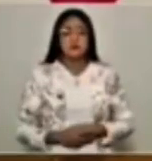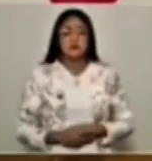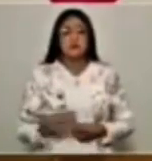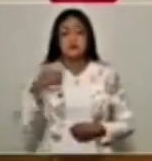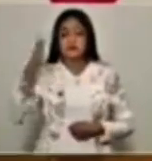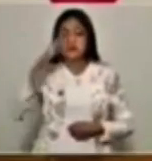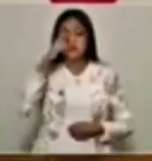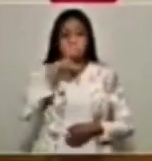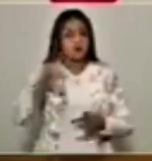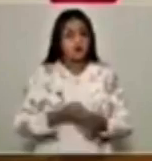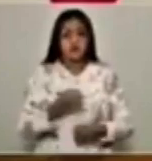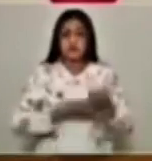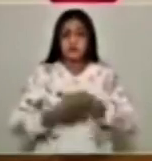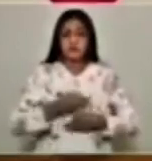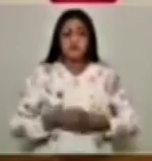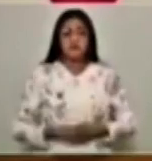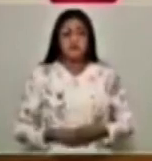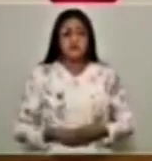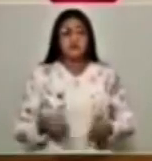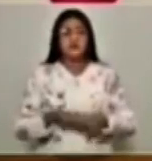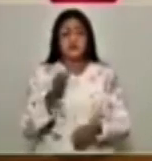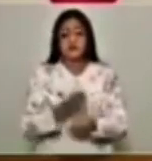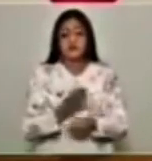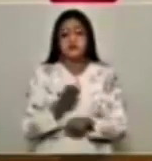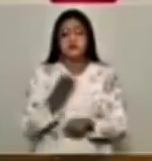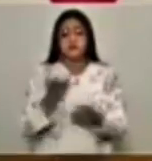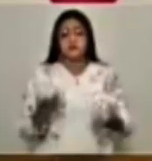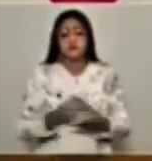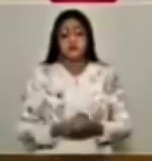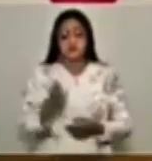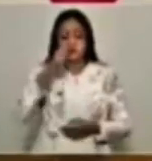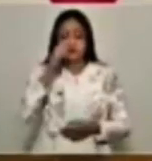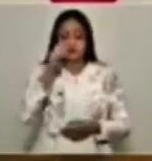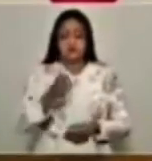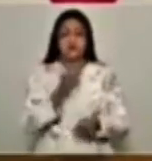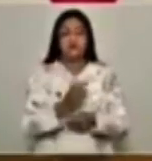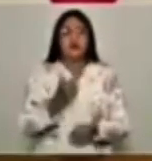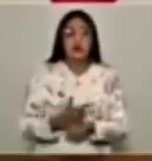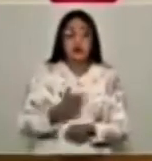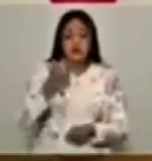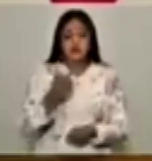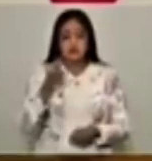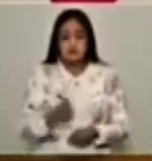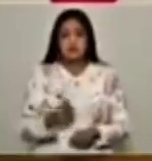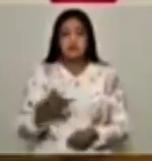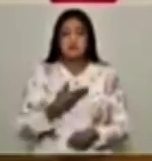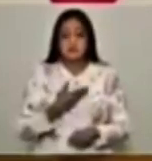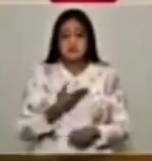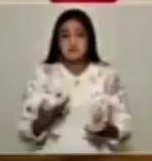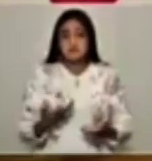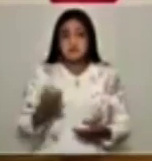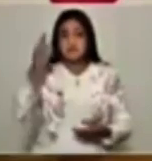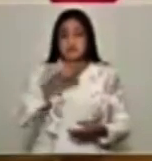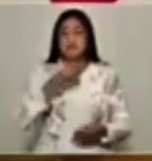reconociendo todo como este momento de crisis que conocemos la gravedad que tenemos